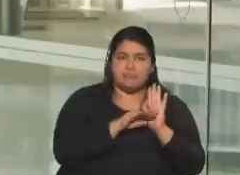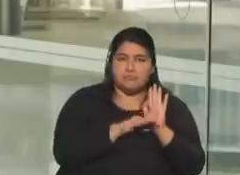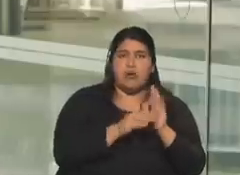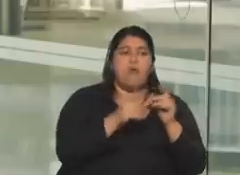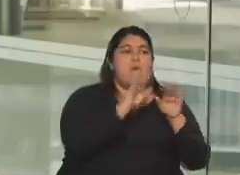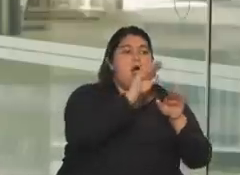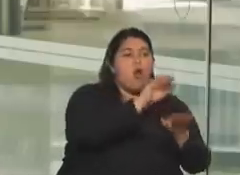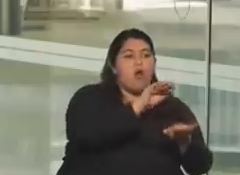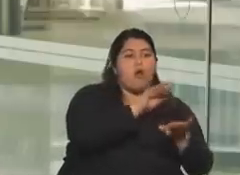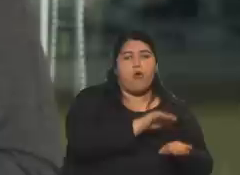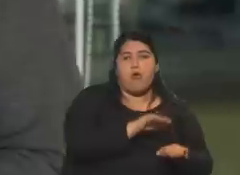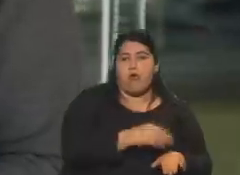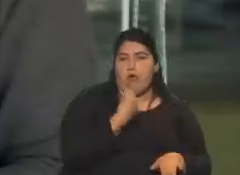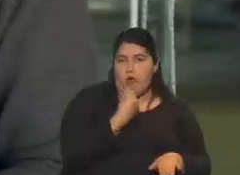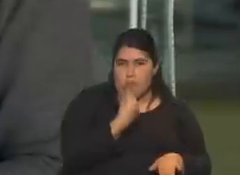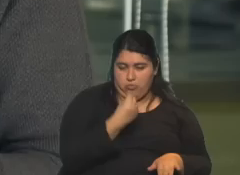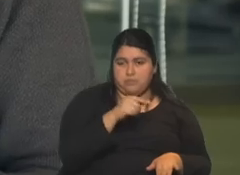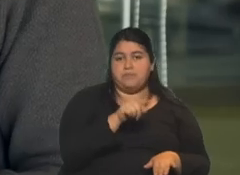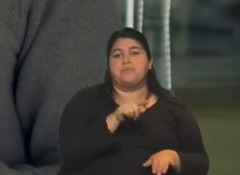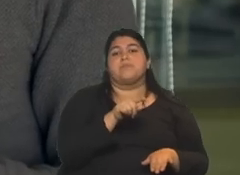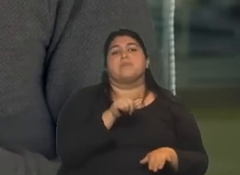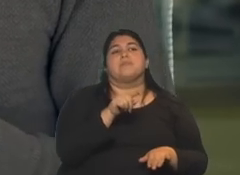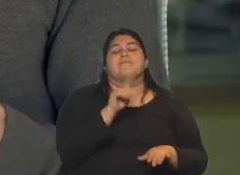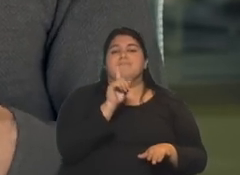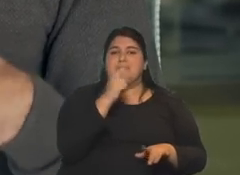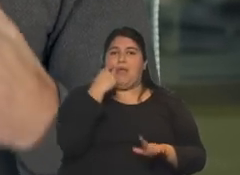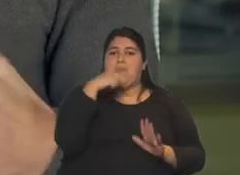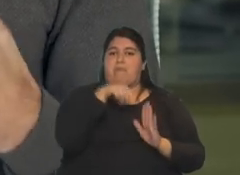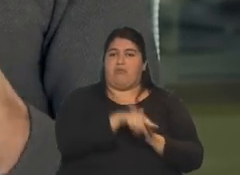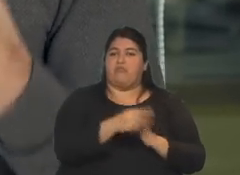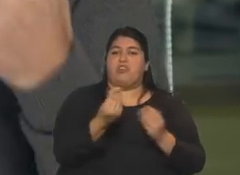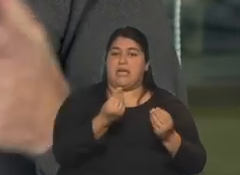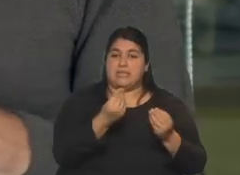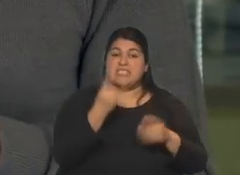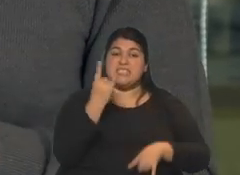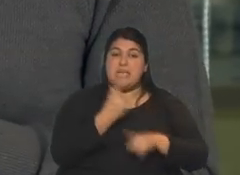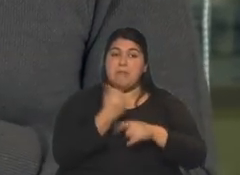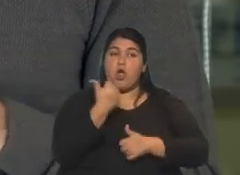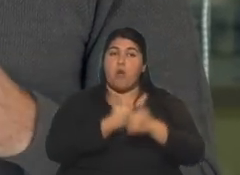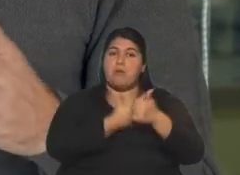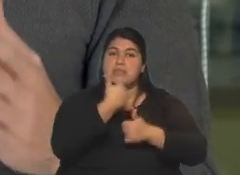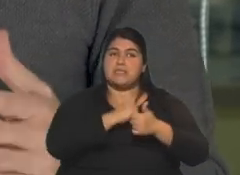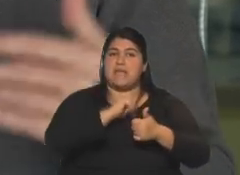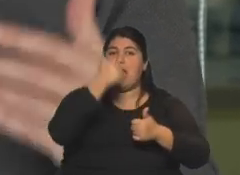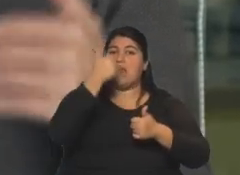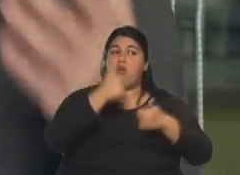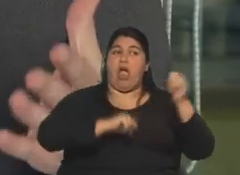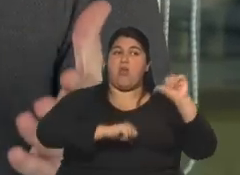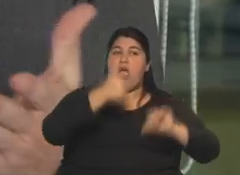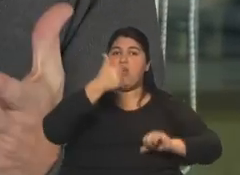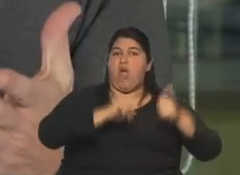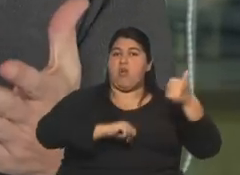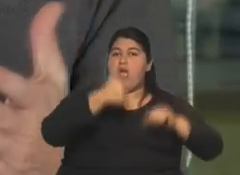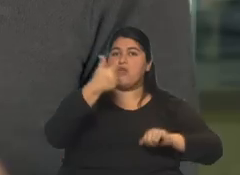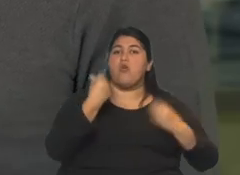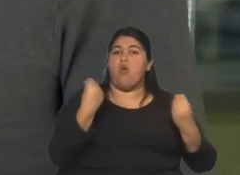góndola y demás, aunque su finalidad más profunda es ganar en competitividad, algo de lo que hablamos antes. Es decir, que yo te genere un entorno